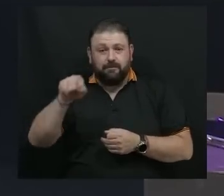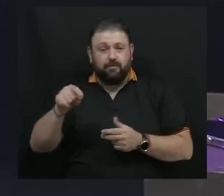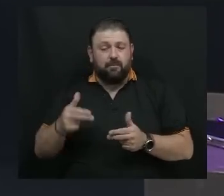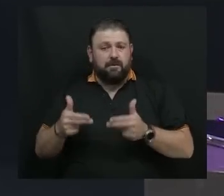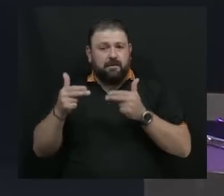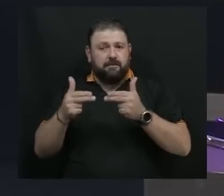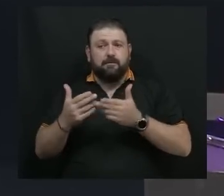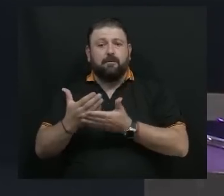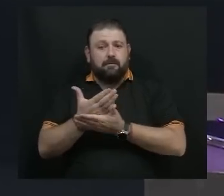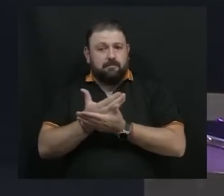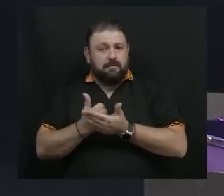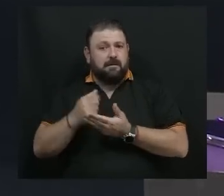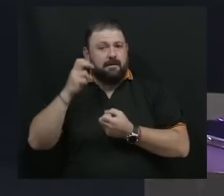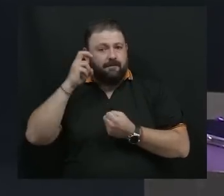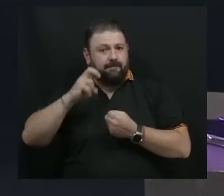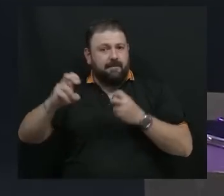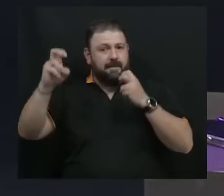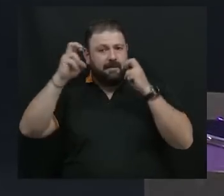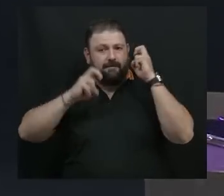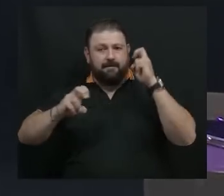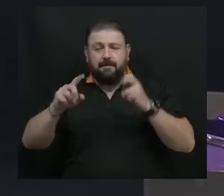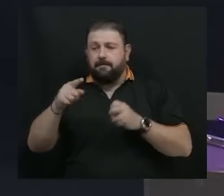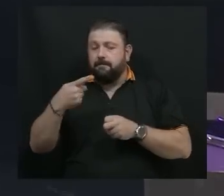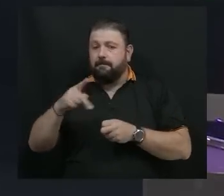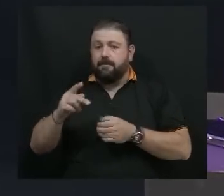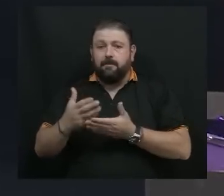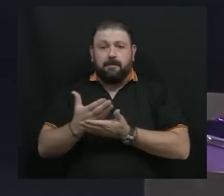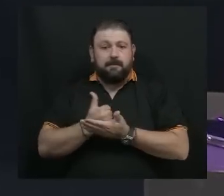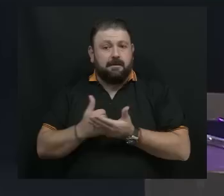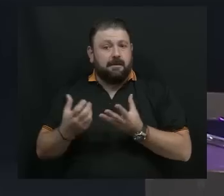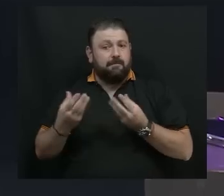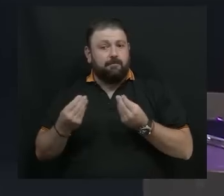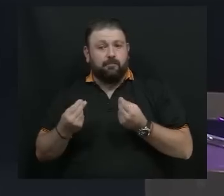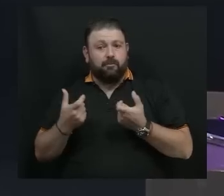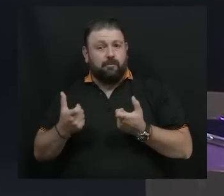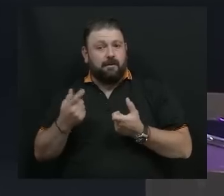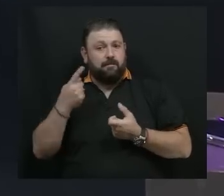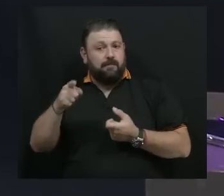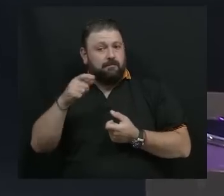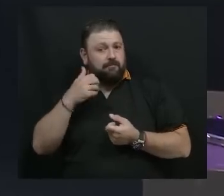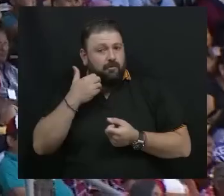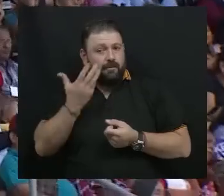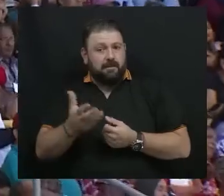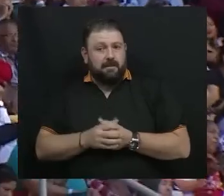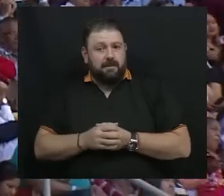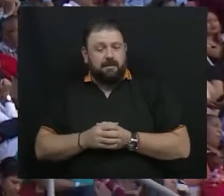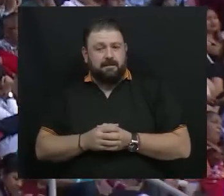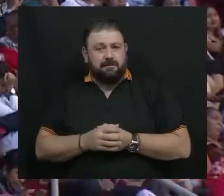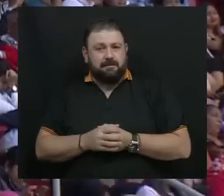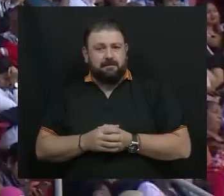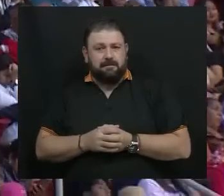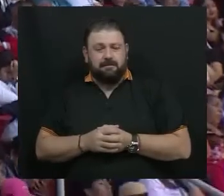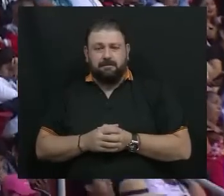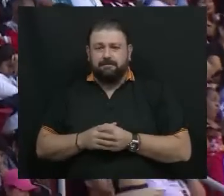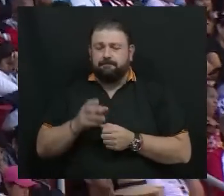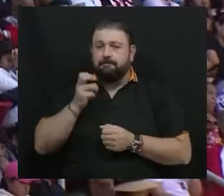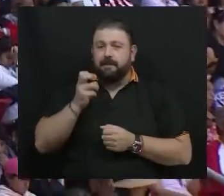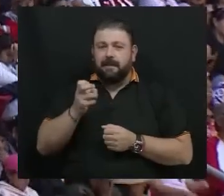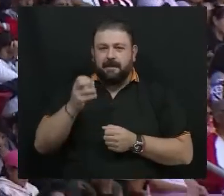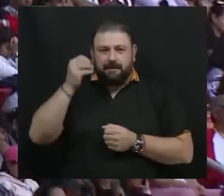ganarte muchos viajes, pero también vas a ganar mucho dinero para irte donde quieras. ¿Lo creen o no? Amigos, esto es